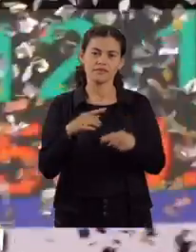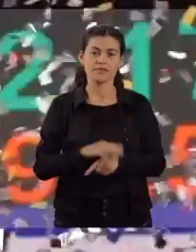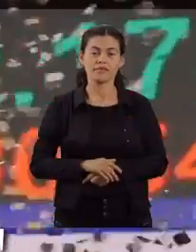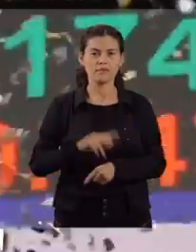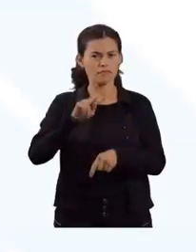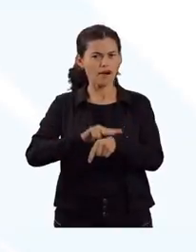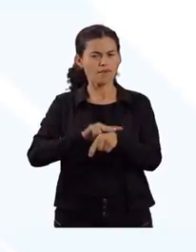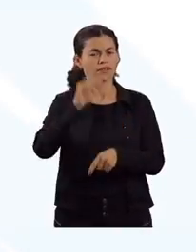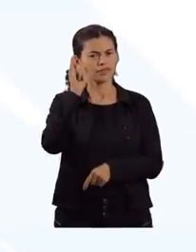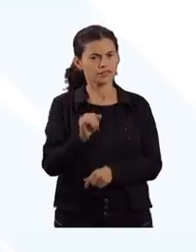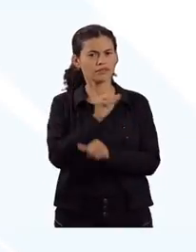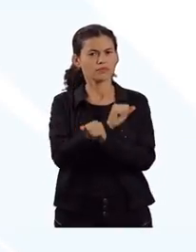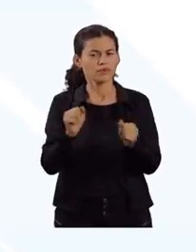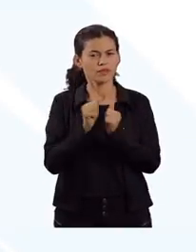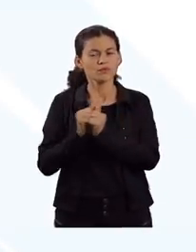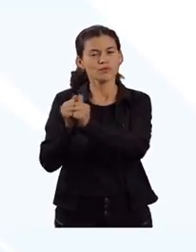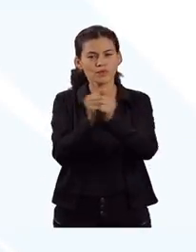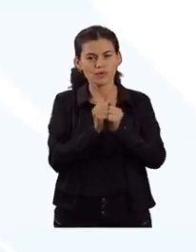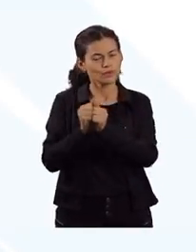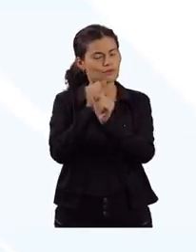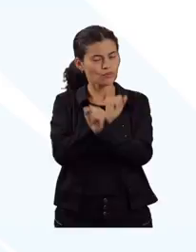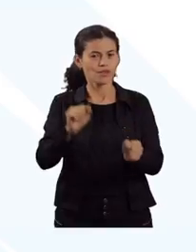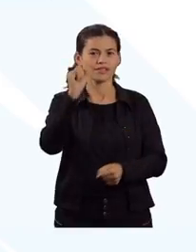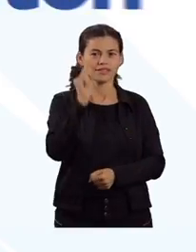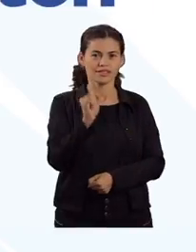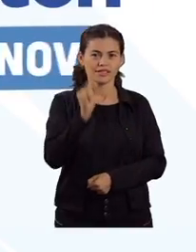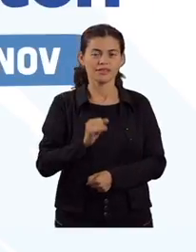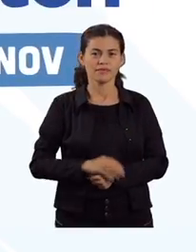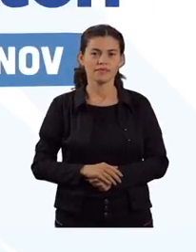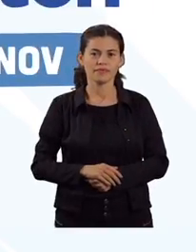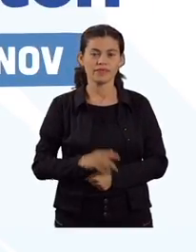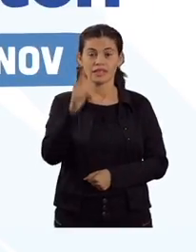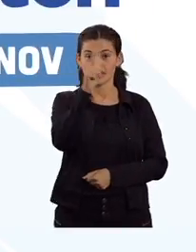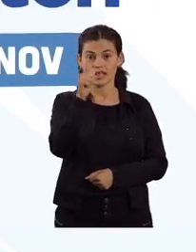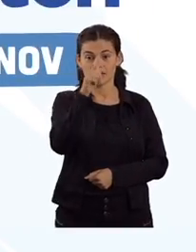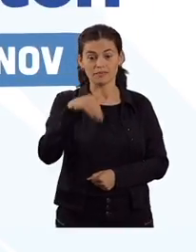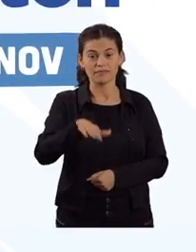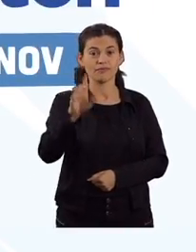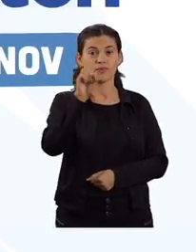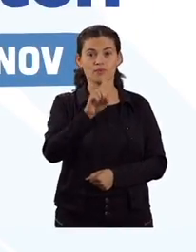Paraguay sí puede. Juntos sí podemos. Teletón, 1